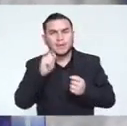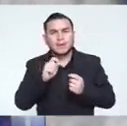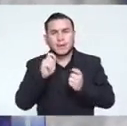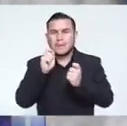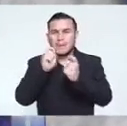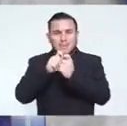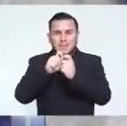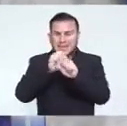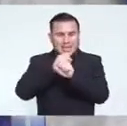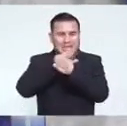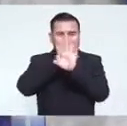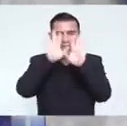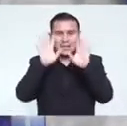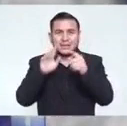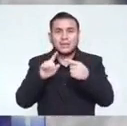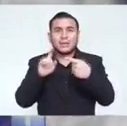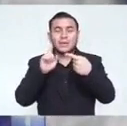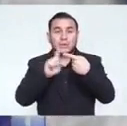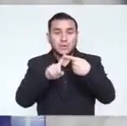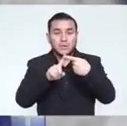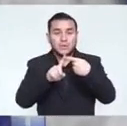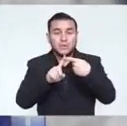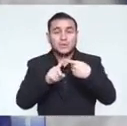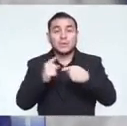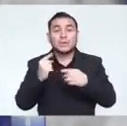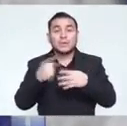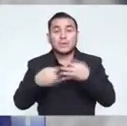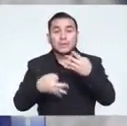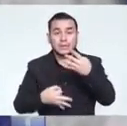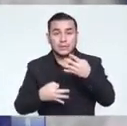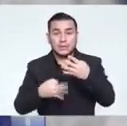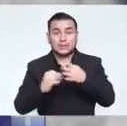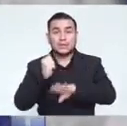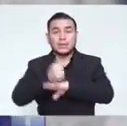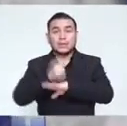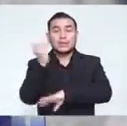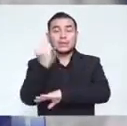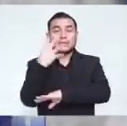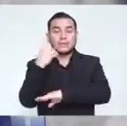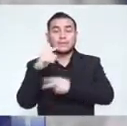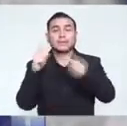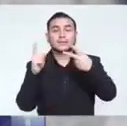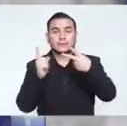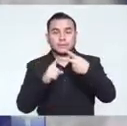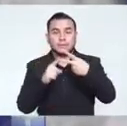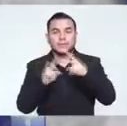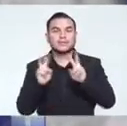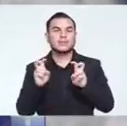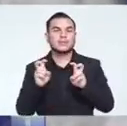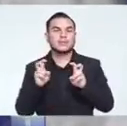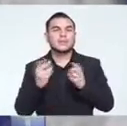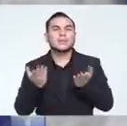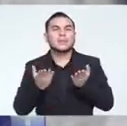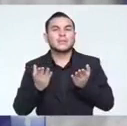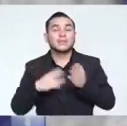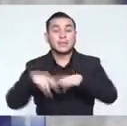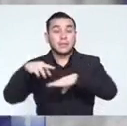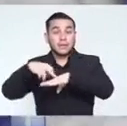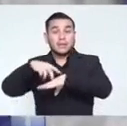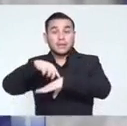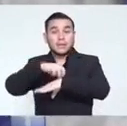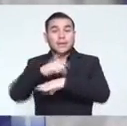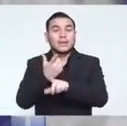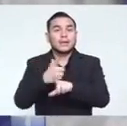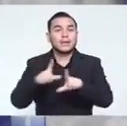claros, pues. Uno, ley de emergencia. Dos, el tema de la movilidad,